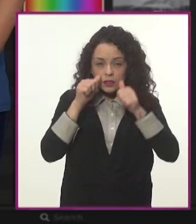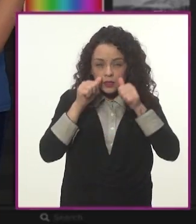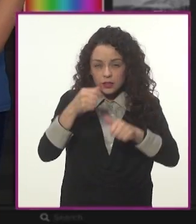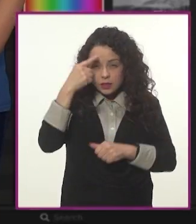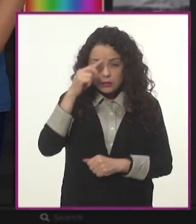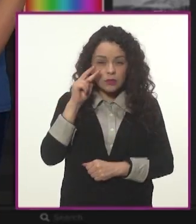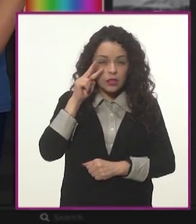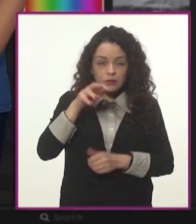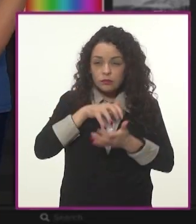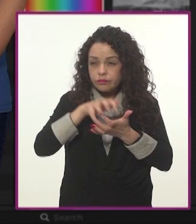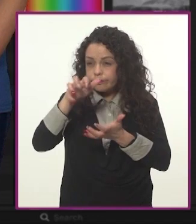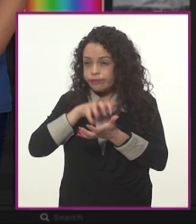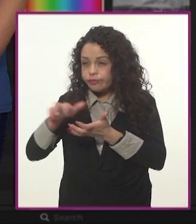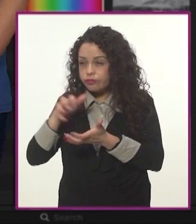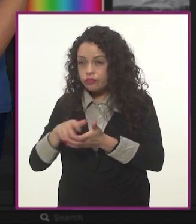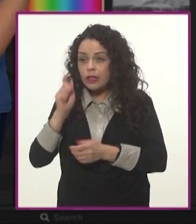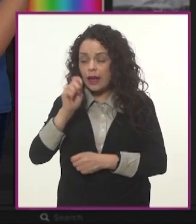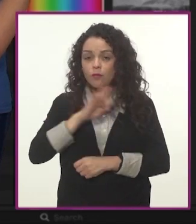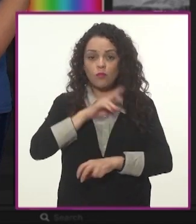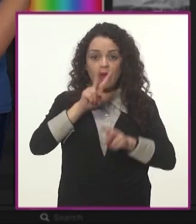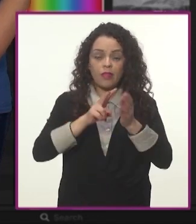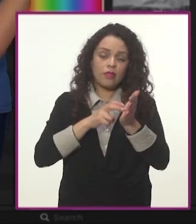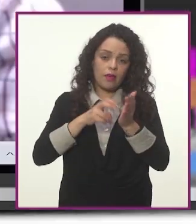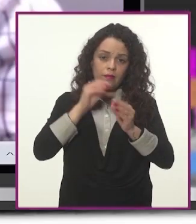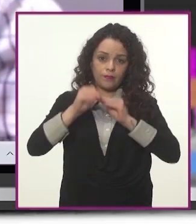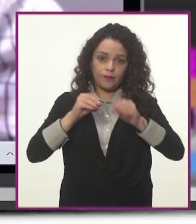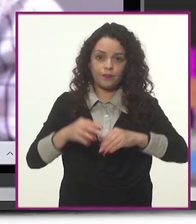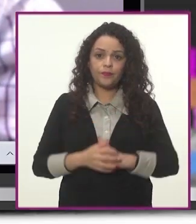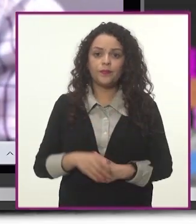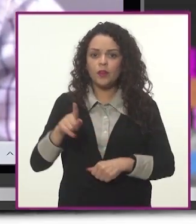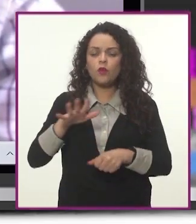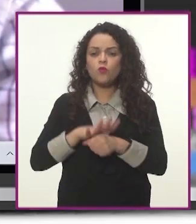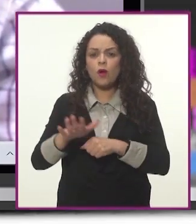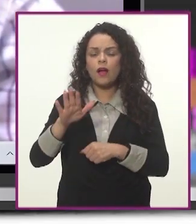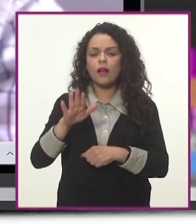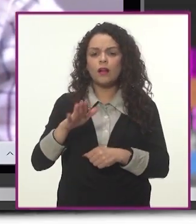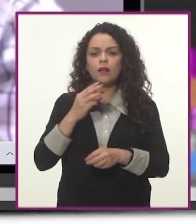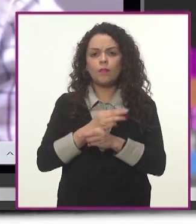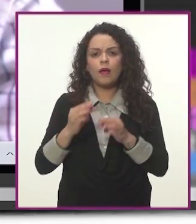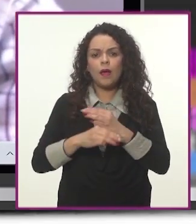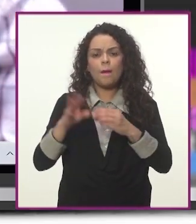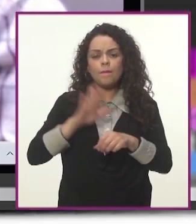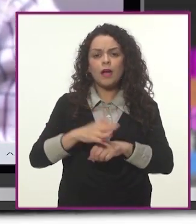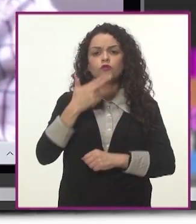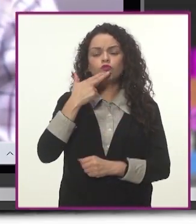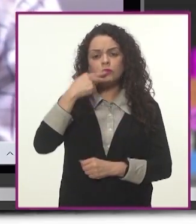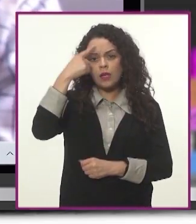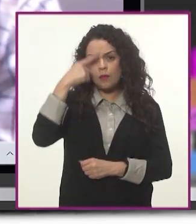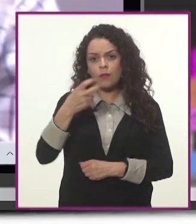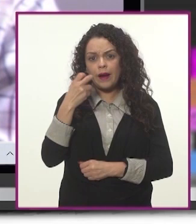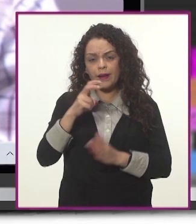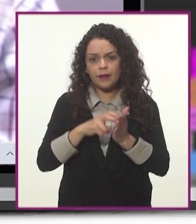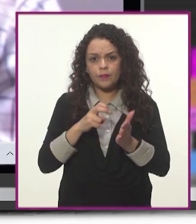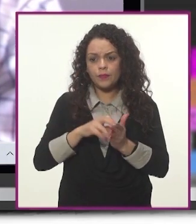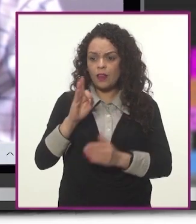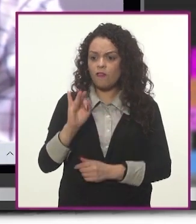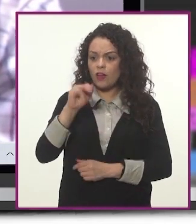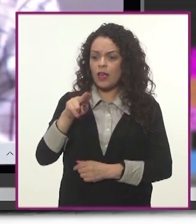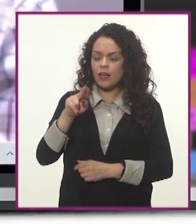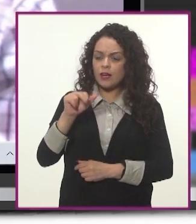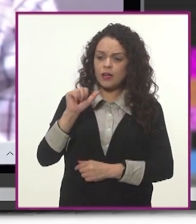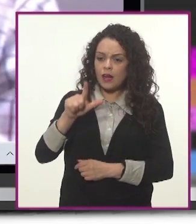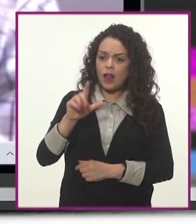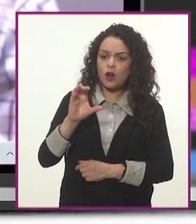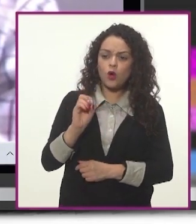son tus programas favoritos o los que más utilizas para trabajar? Bueno, yo conozco el Final Cut, que se puso de moda en la